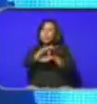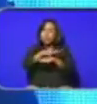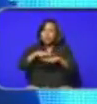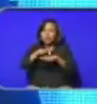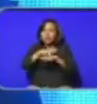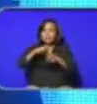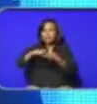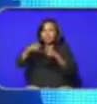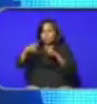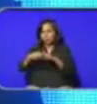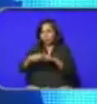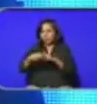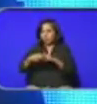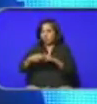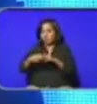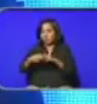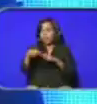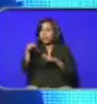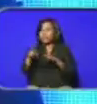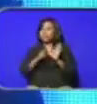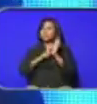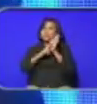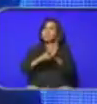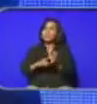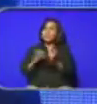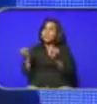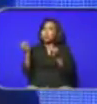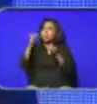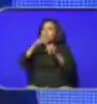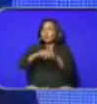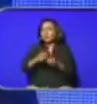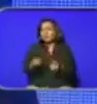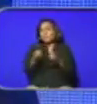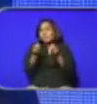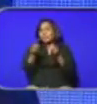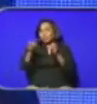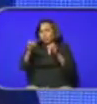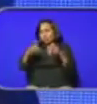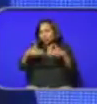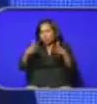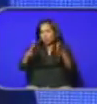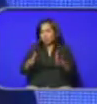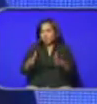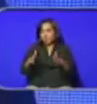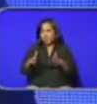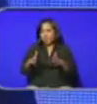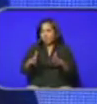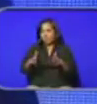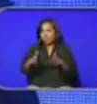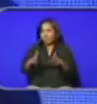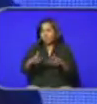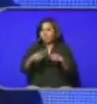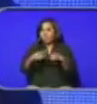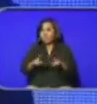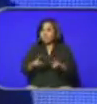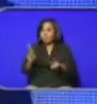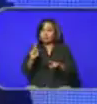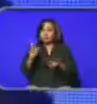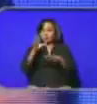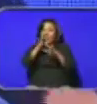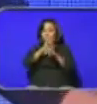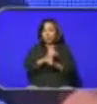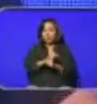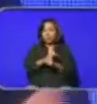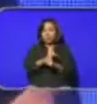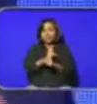años que representa oportunidades para miles de panameños, yo creo que no puede esperar. Y si no lo hacemos, entonces esa situación se va a sumar